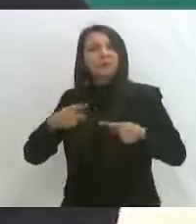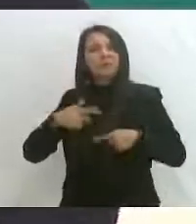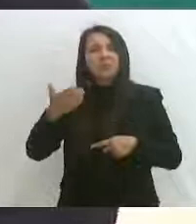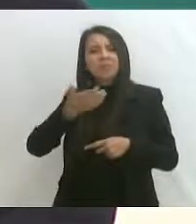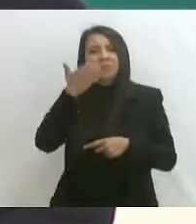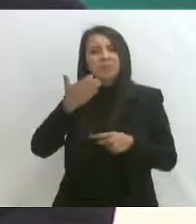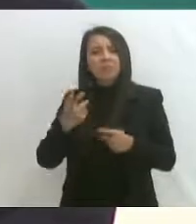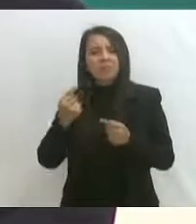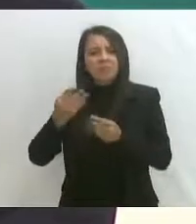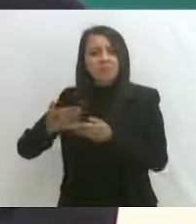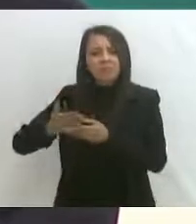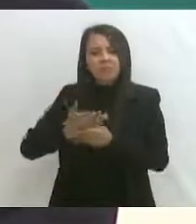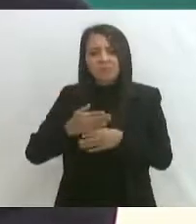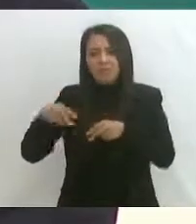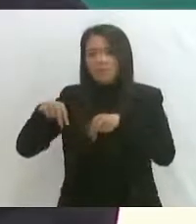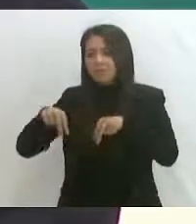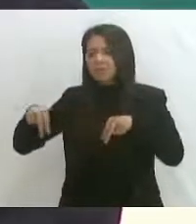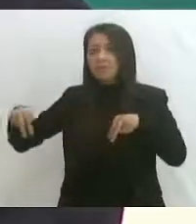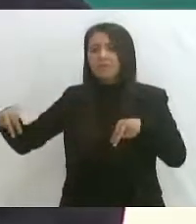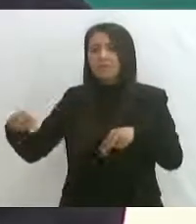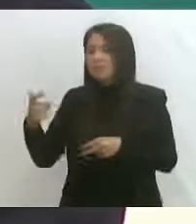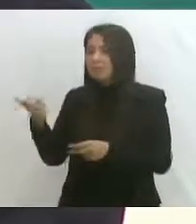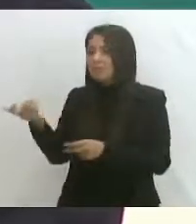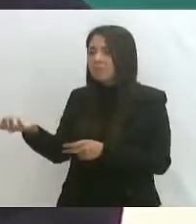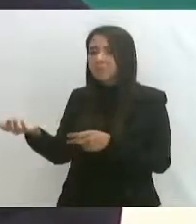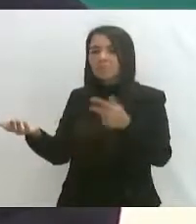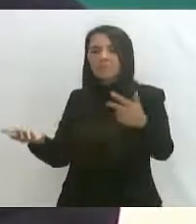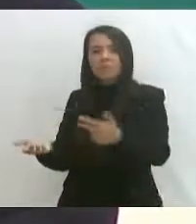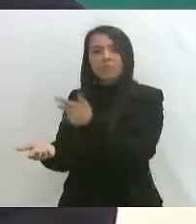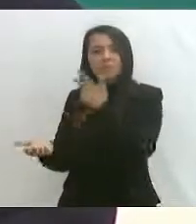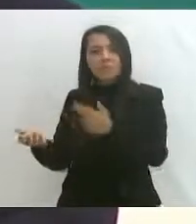acostumbrados a vivir